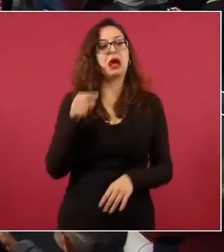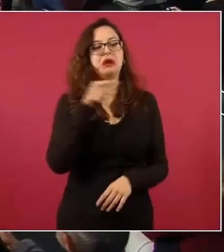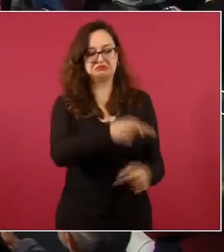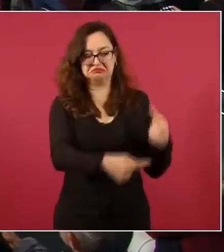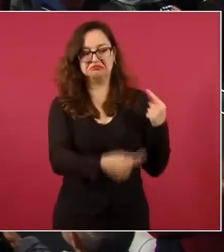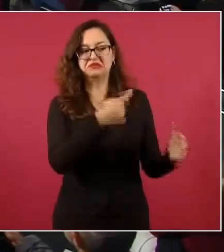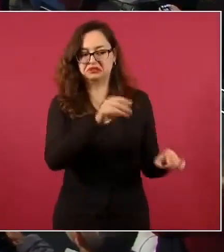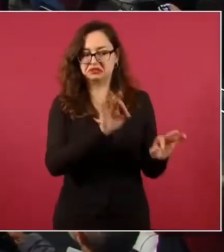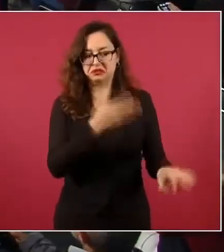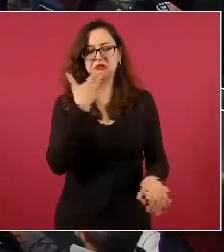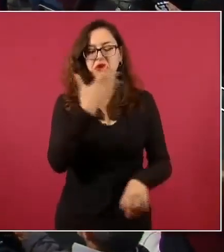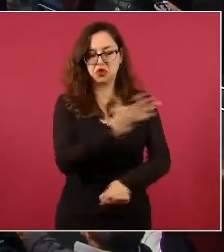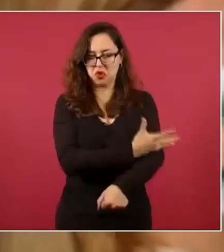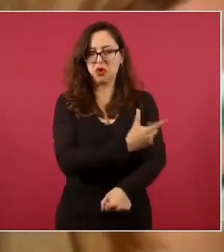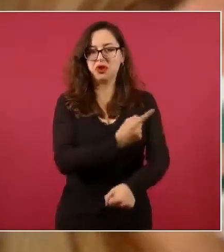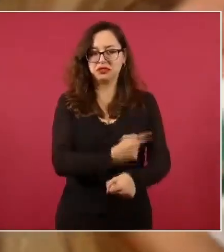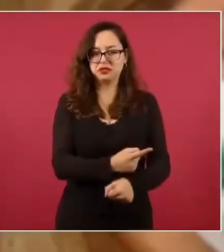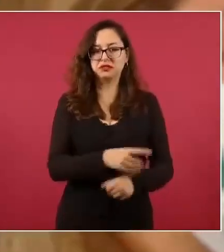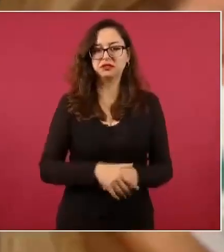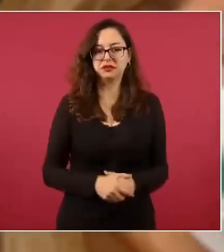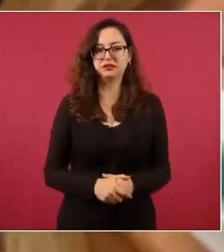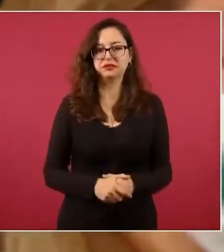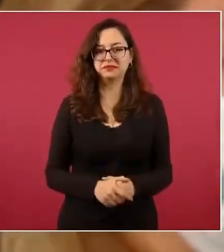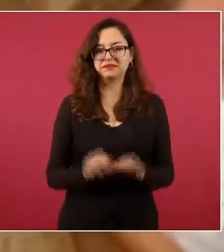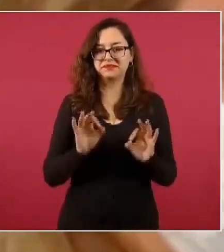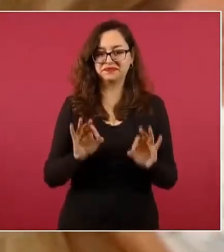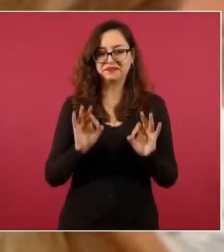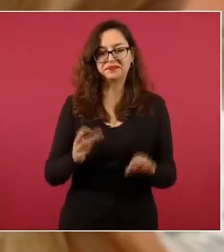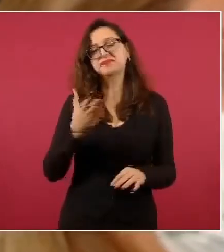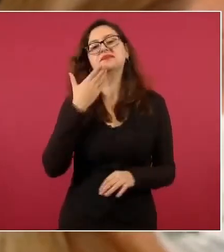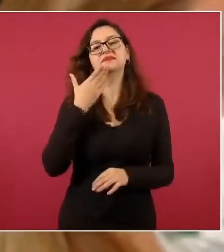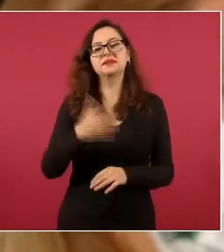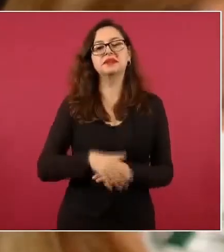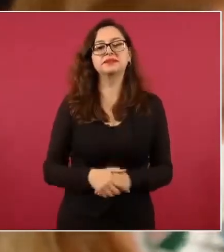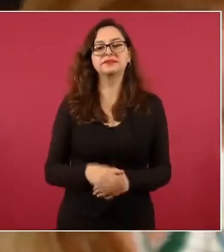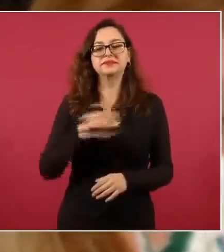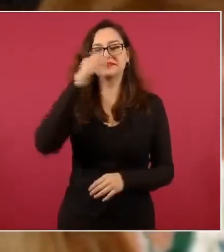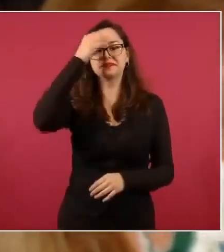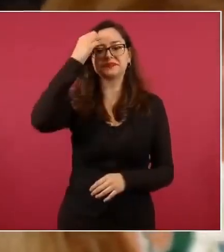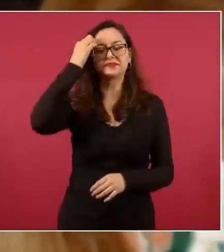Cuyuche. Ahí se los dejo de tarea lo que significa.